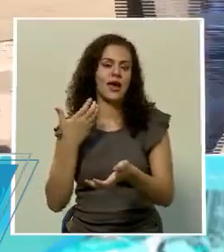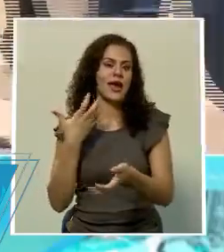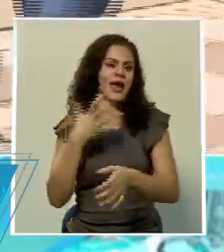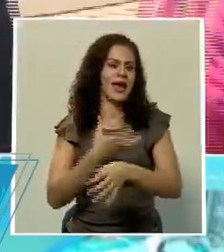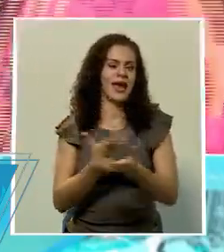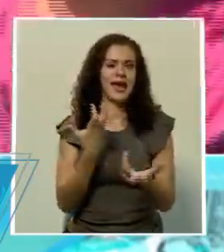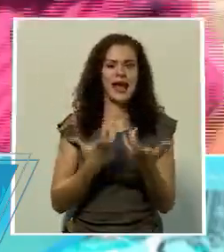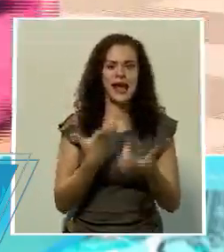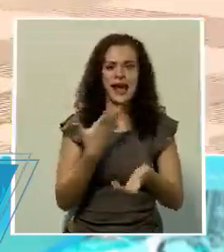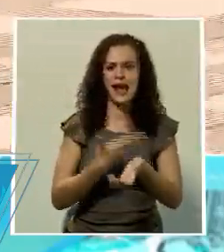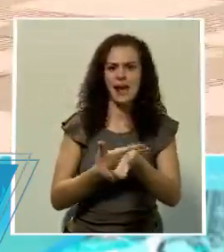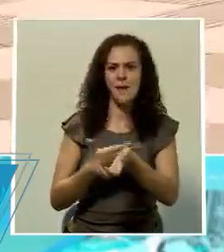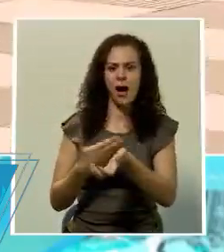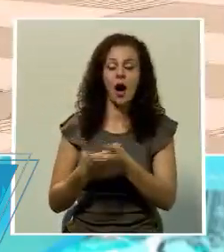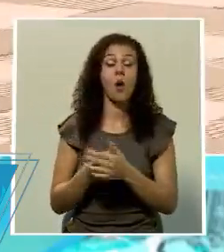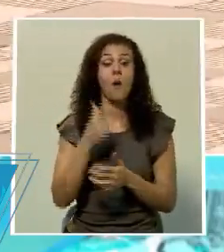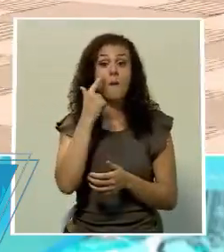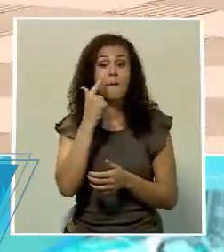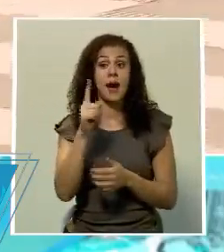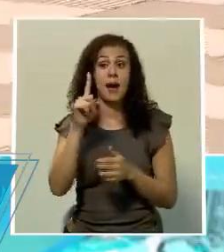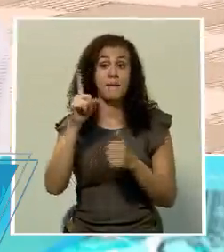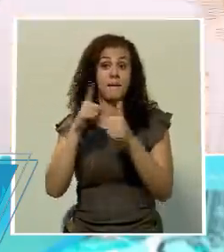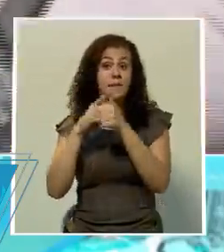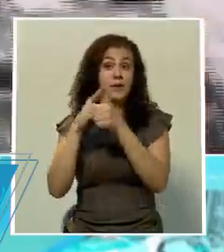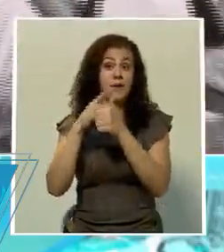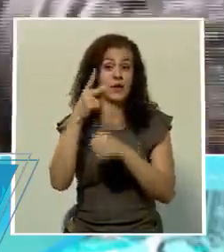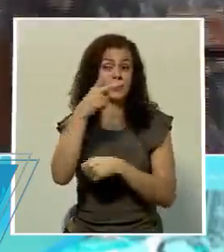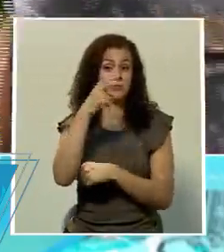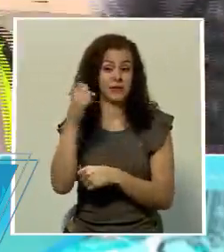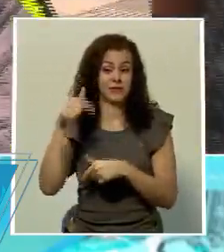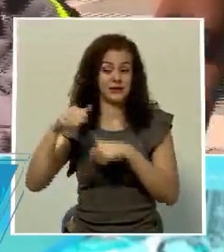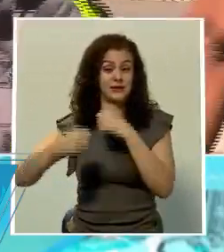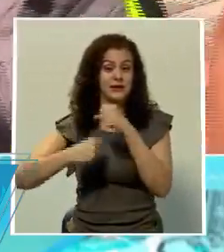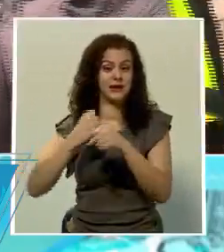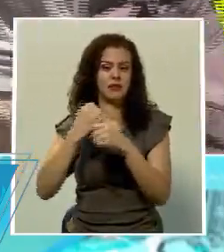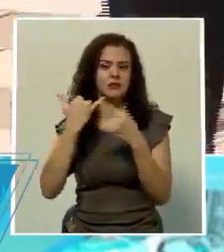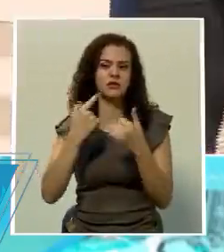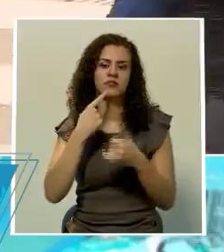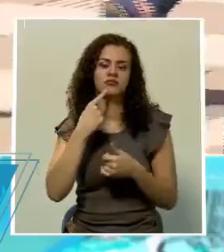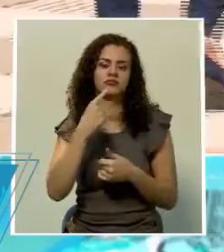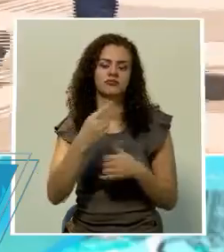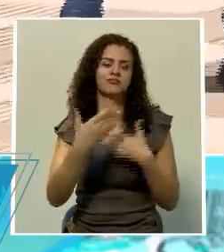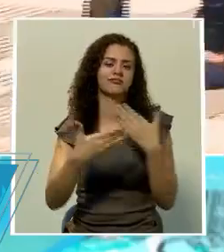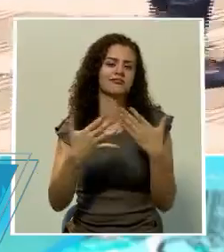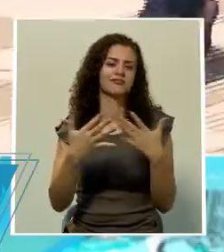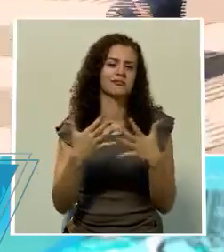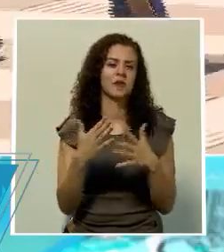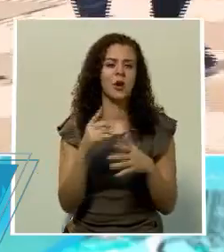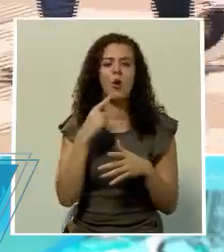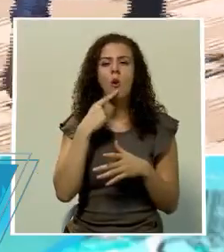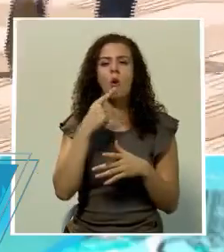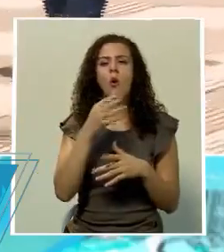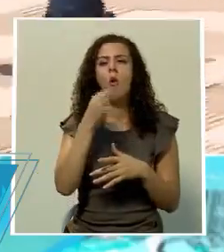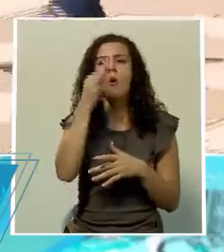al punto de que para el primer semestre de este año ya estábamos repuntando a un pronóstico a final de